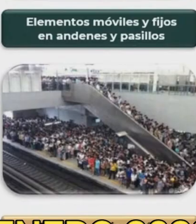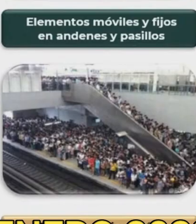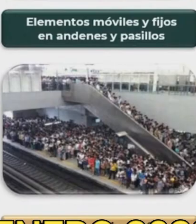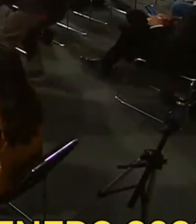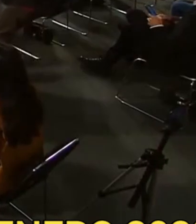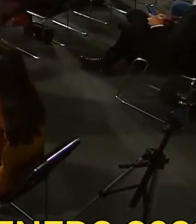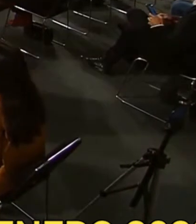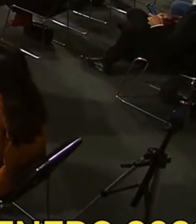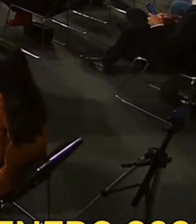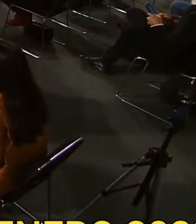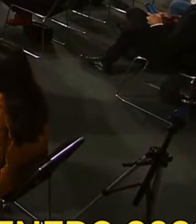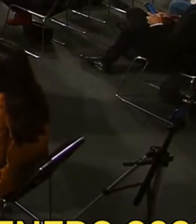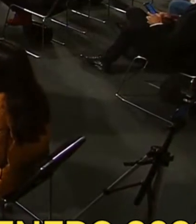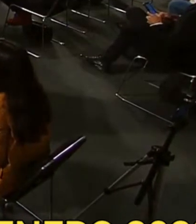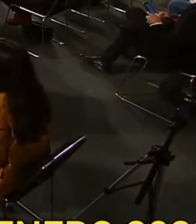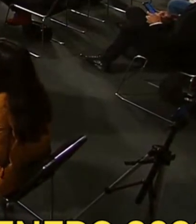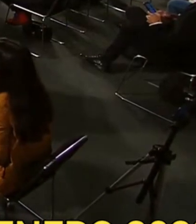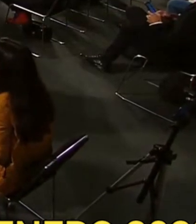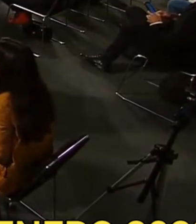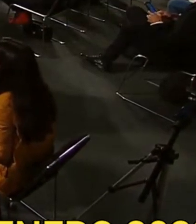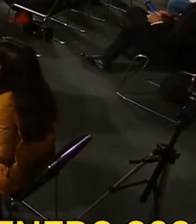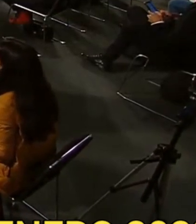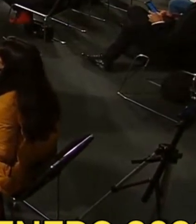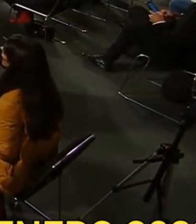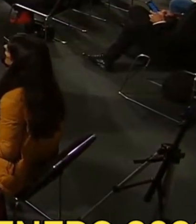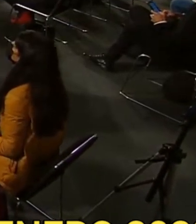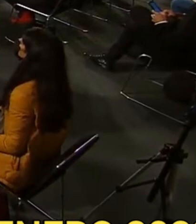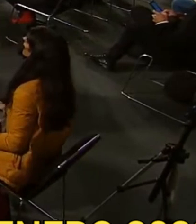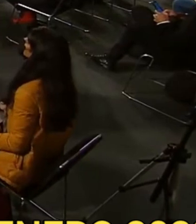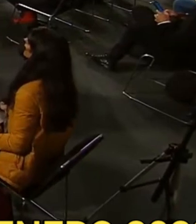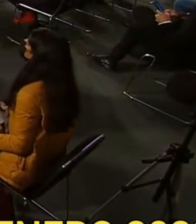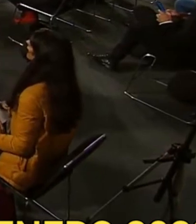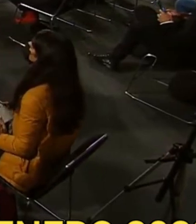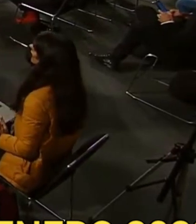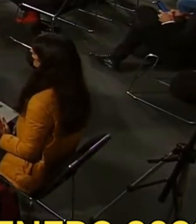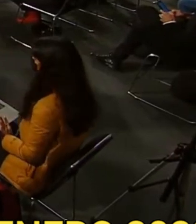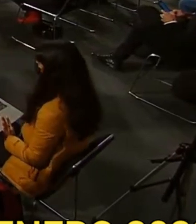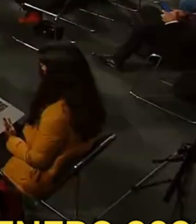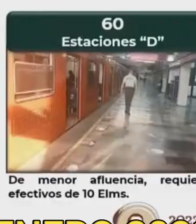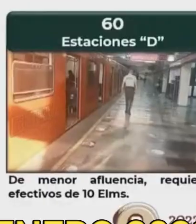Ahí está.